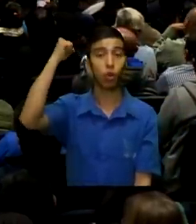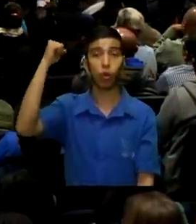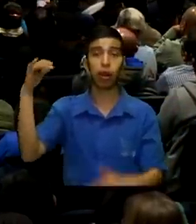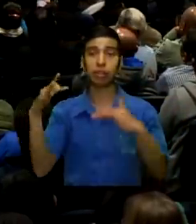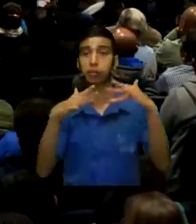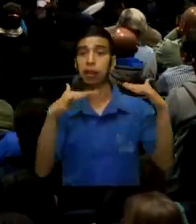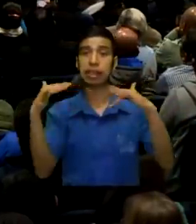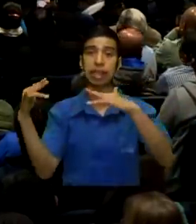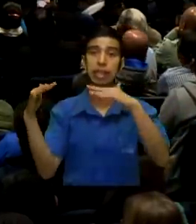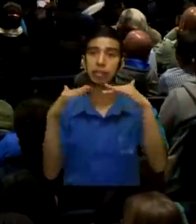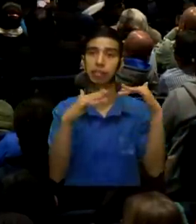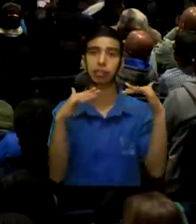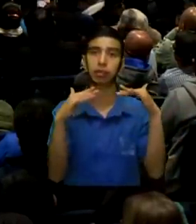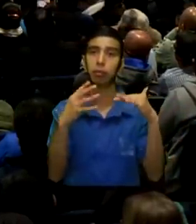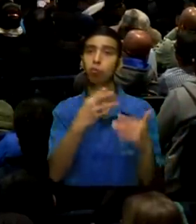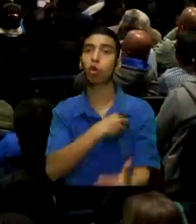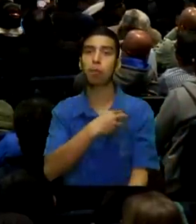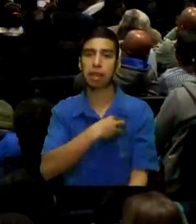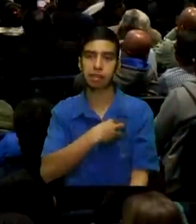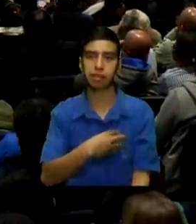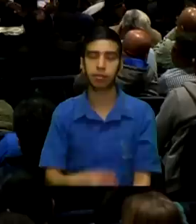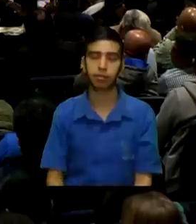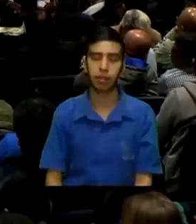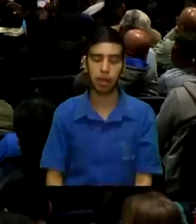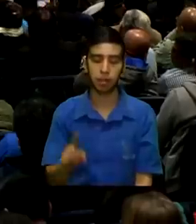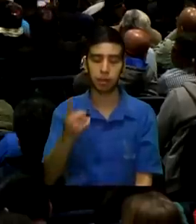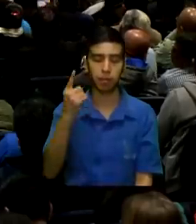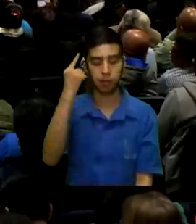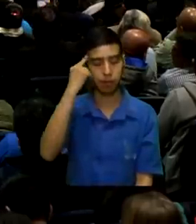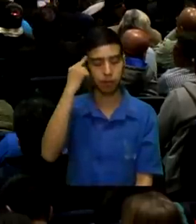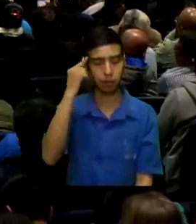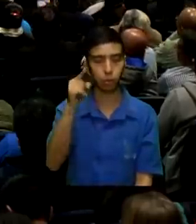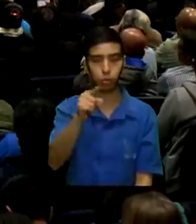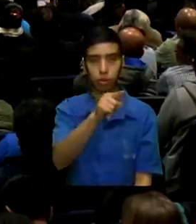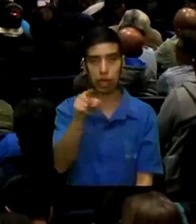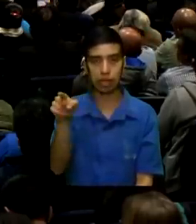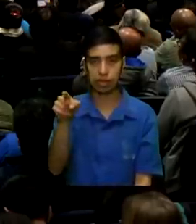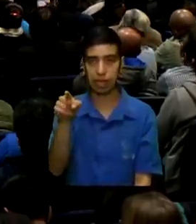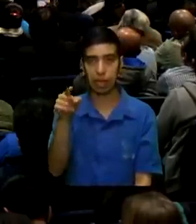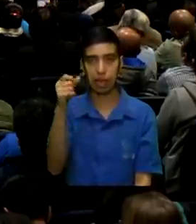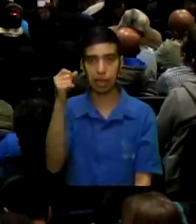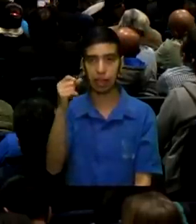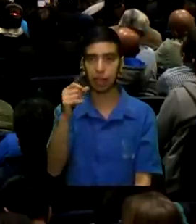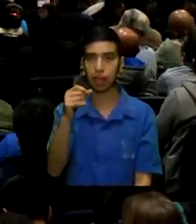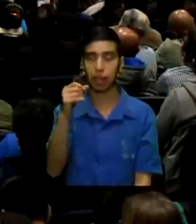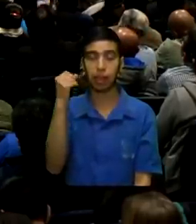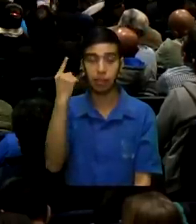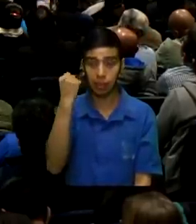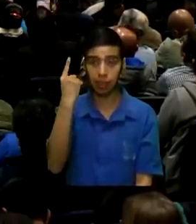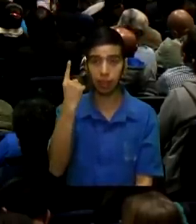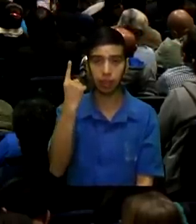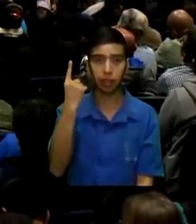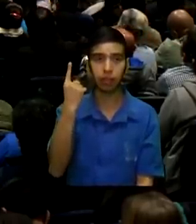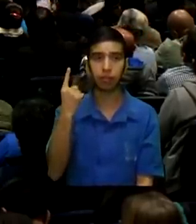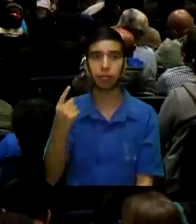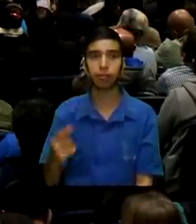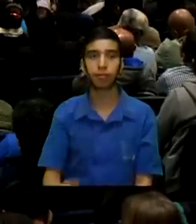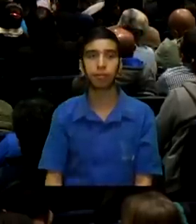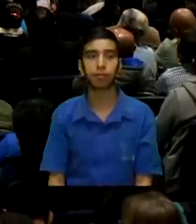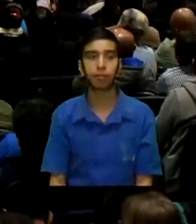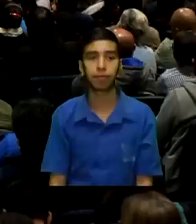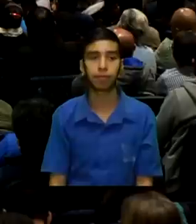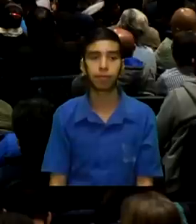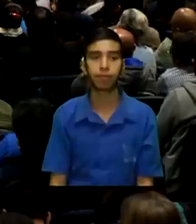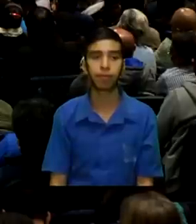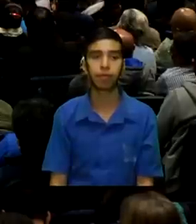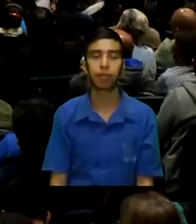pensamiento que usted tiene que tener bien claro es, está en una guerra. Ah, no, a mí no me gustan las